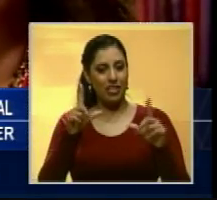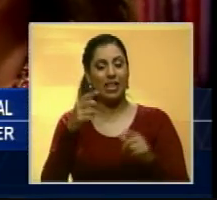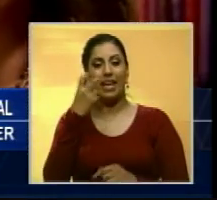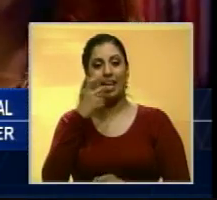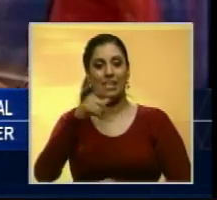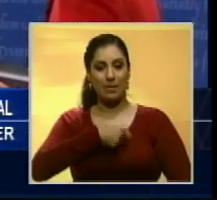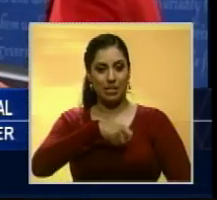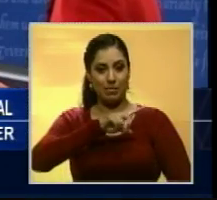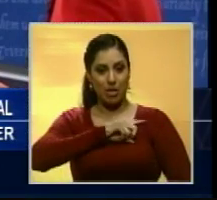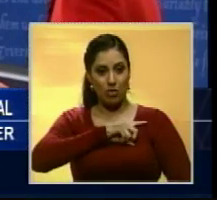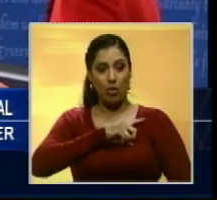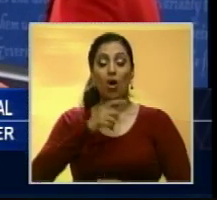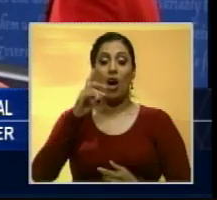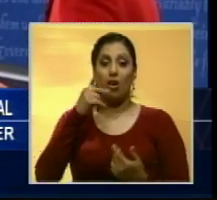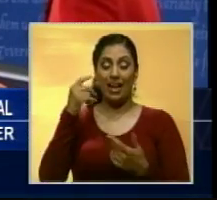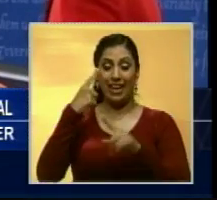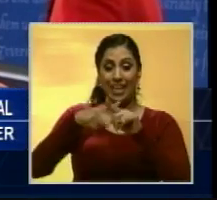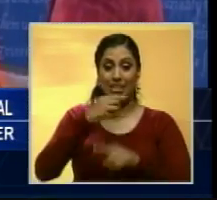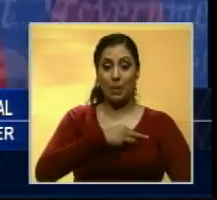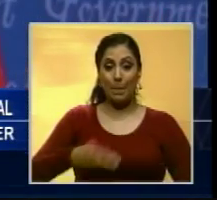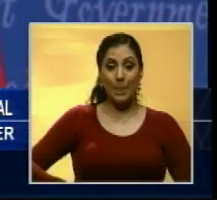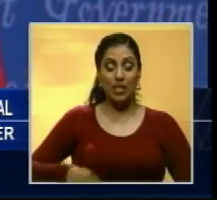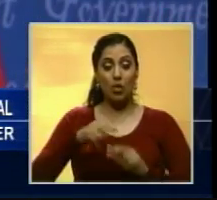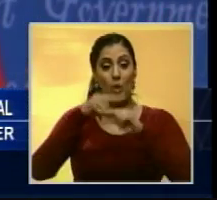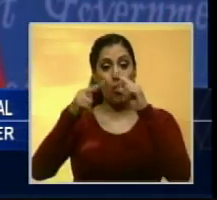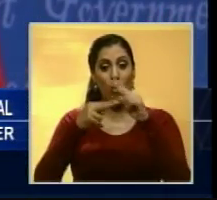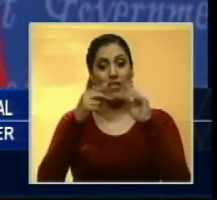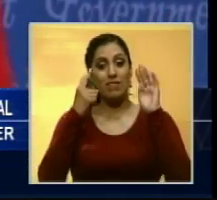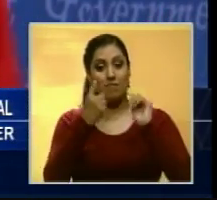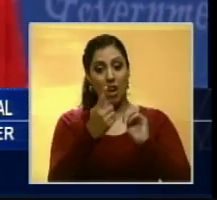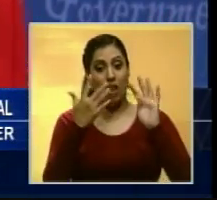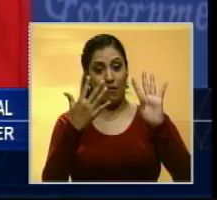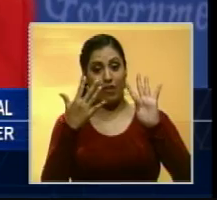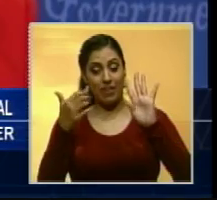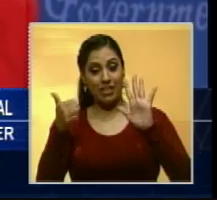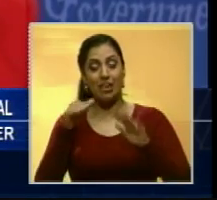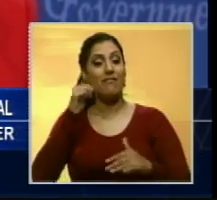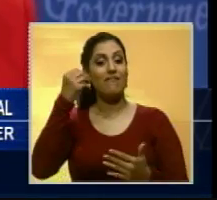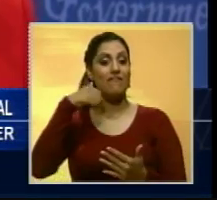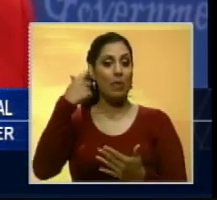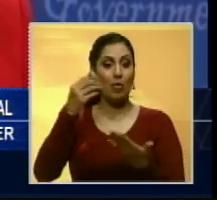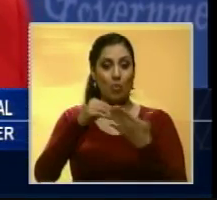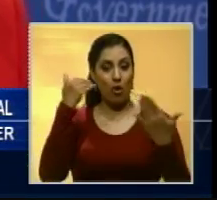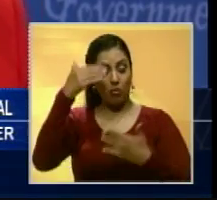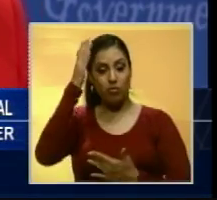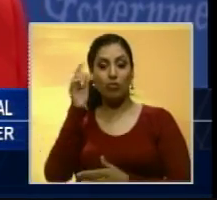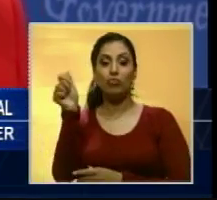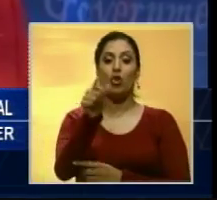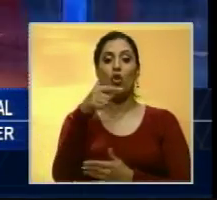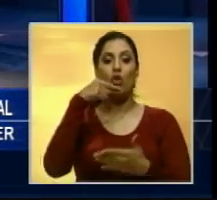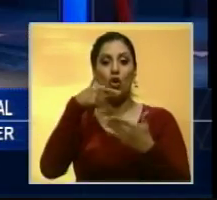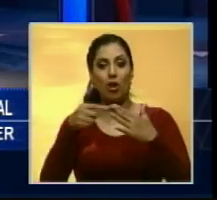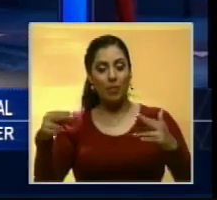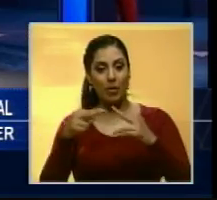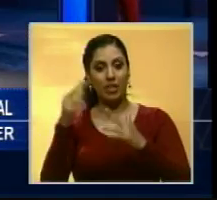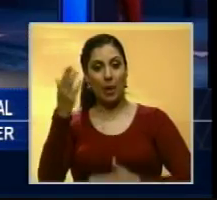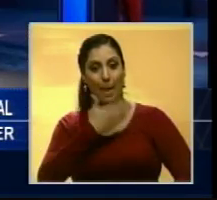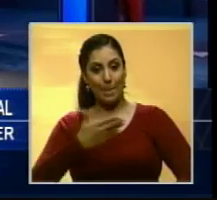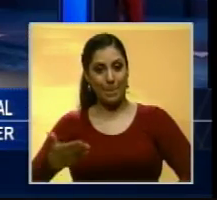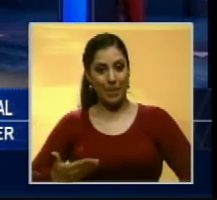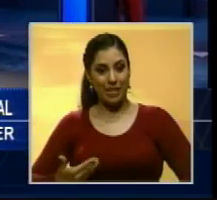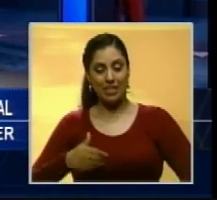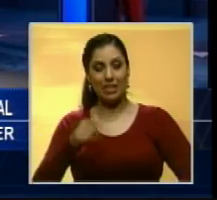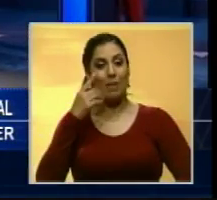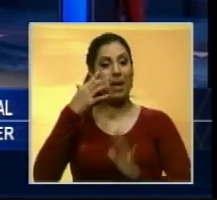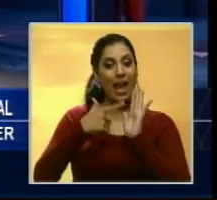inglés y en español. La ex Miss Universo 1996 volvió a la fama cuando Hillary Clinton la mencionó en el encuentro presidencial